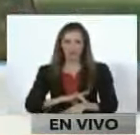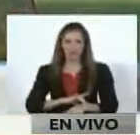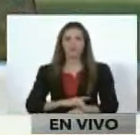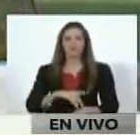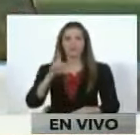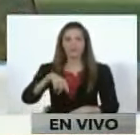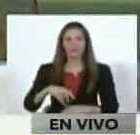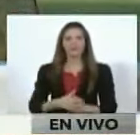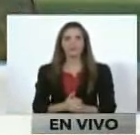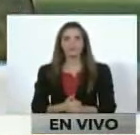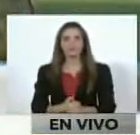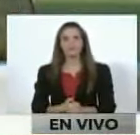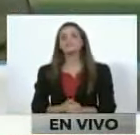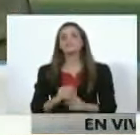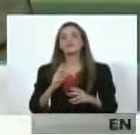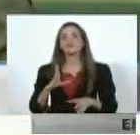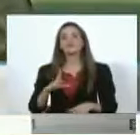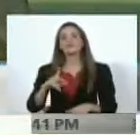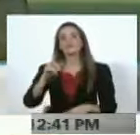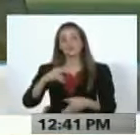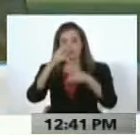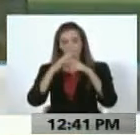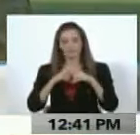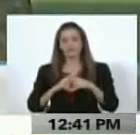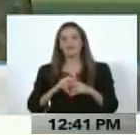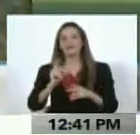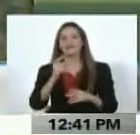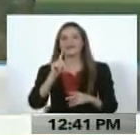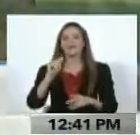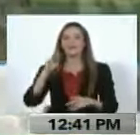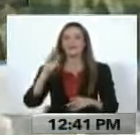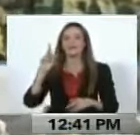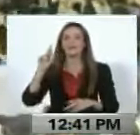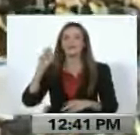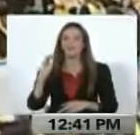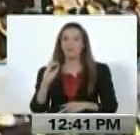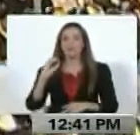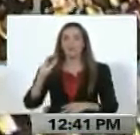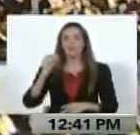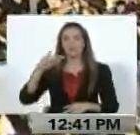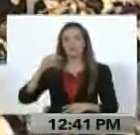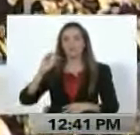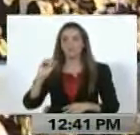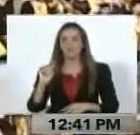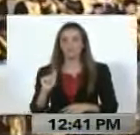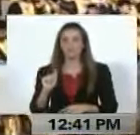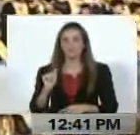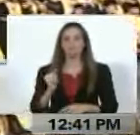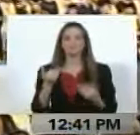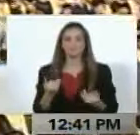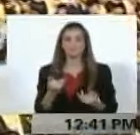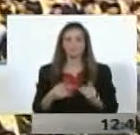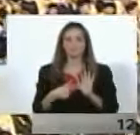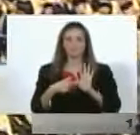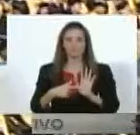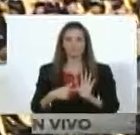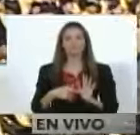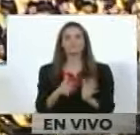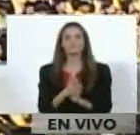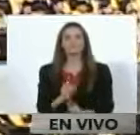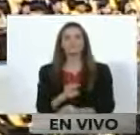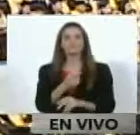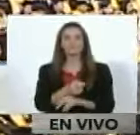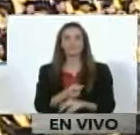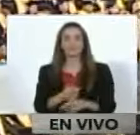homenaje póstumo al doctor Gilberto Rodríguez Ochoa. A continuación, entrega de la Orden